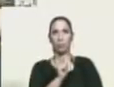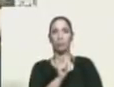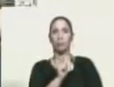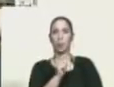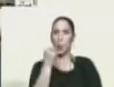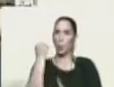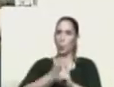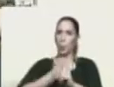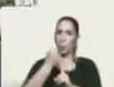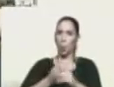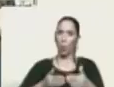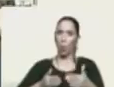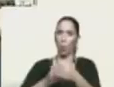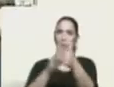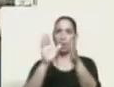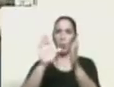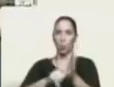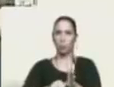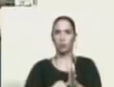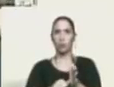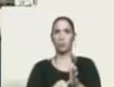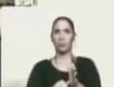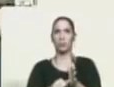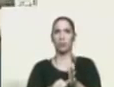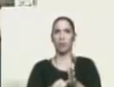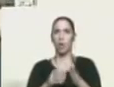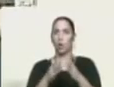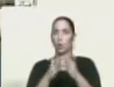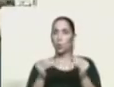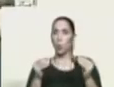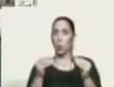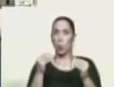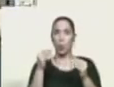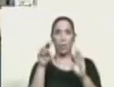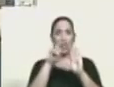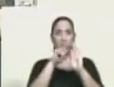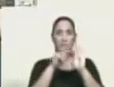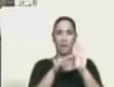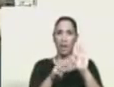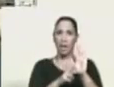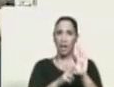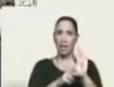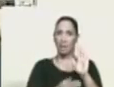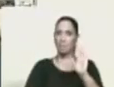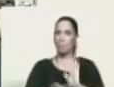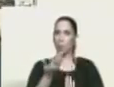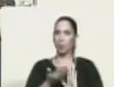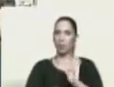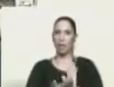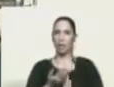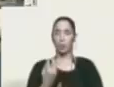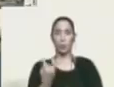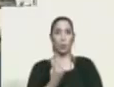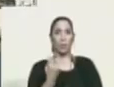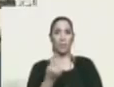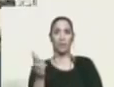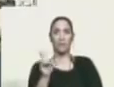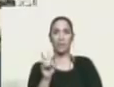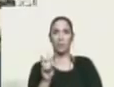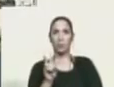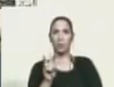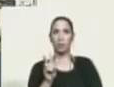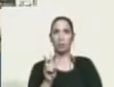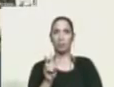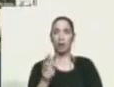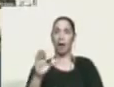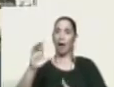de la corrupción a todos los niveles ha sido emblemática. Yo diría no solamente para Venezuela, sino para